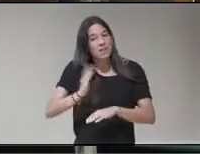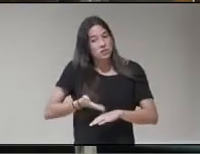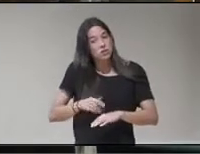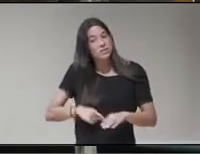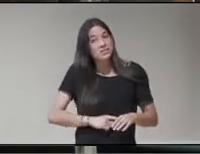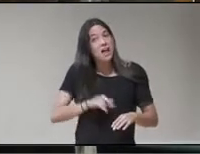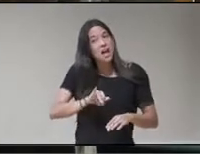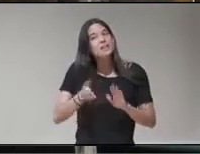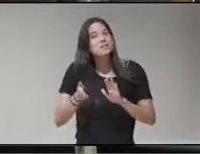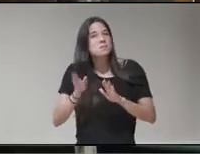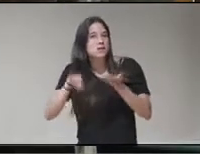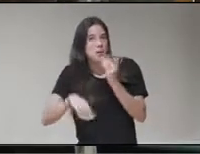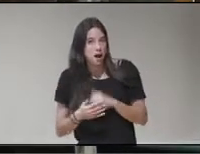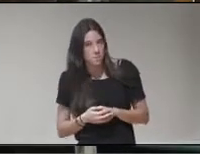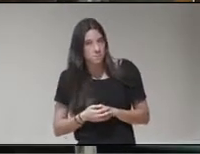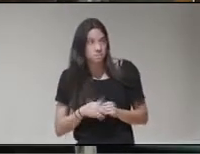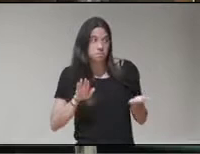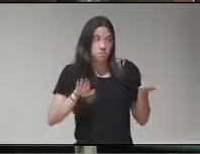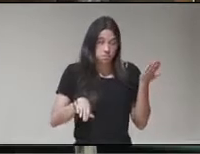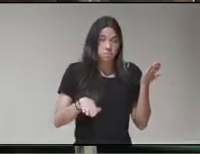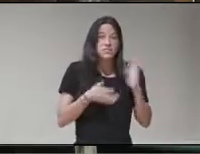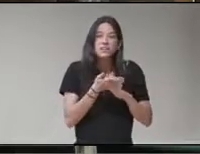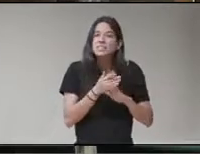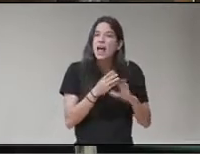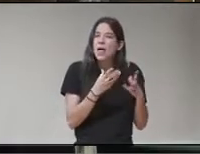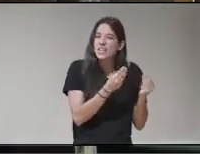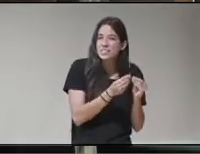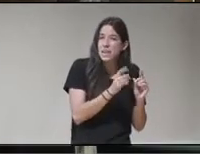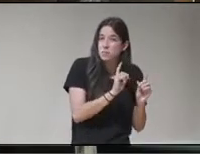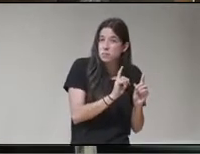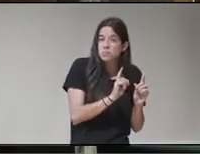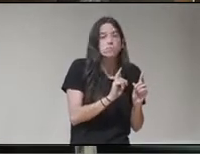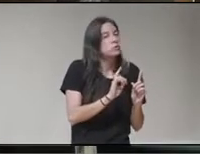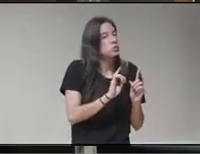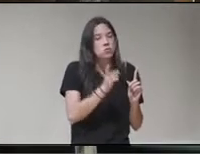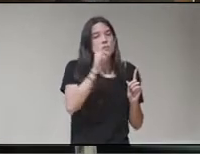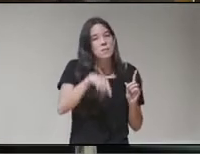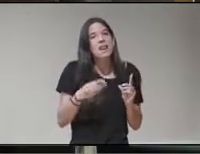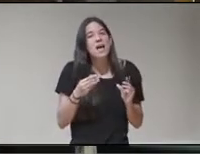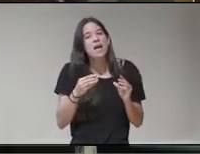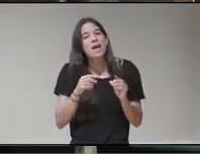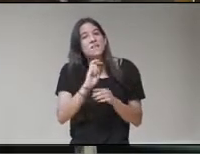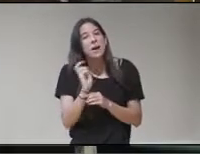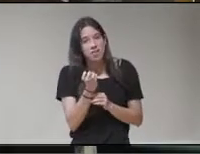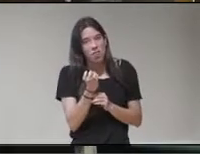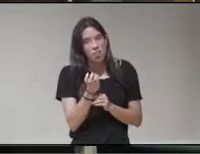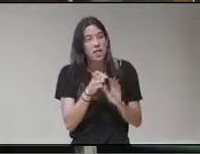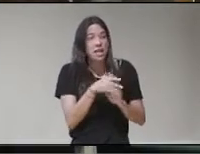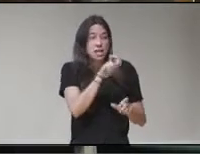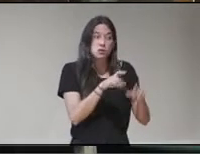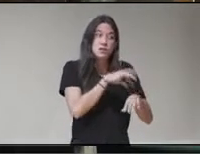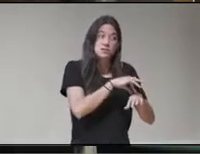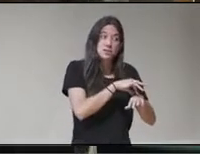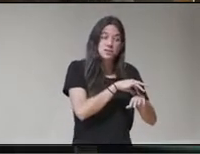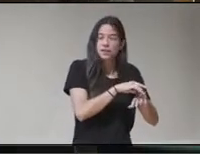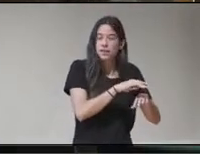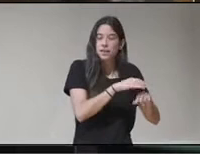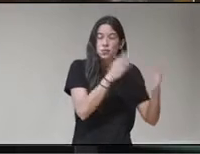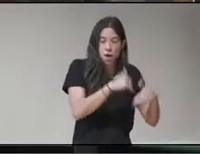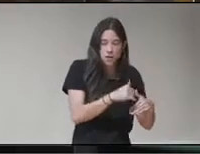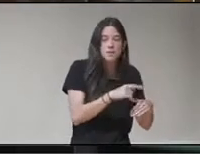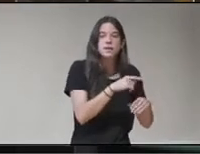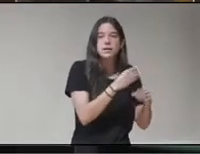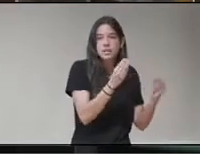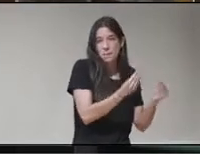Y no solo era la densidad, también la diversidad era mayor en las personas sanas. Vamos a ver, estamos